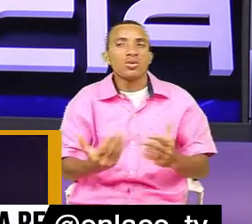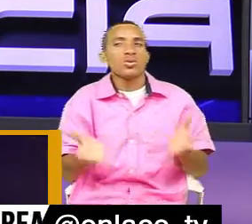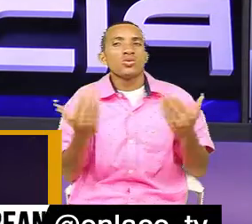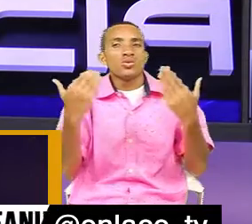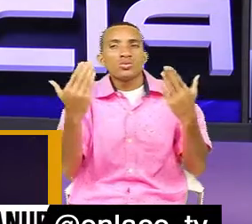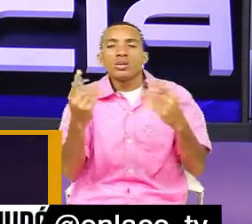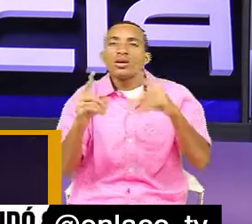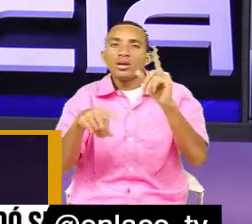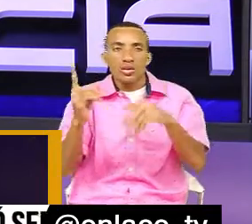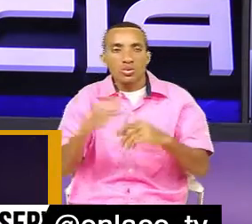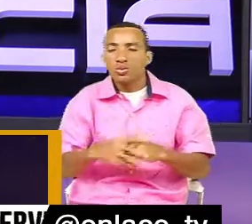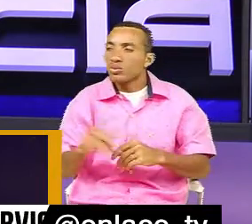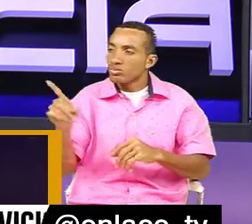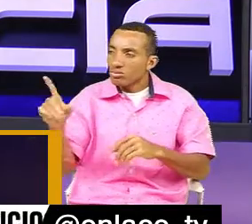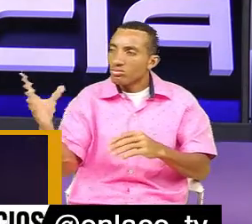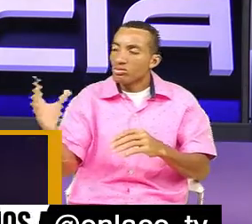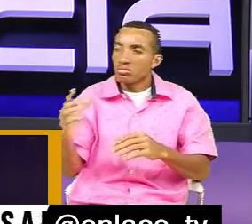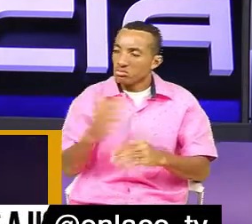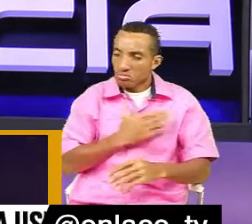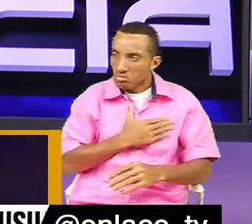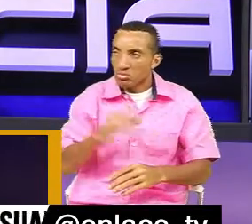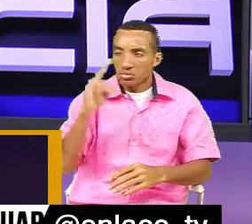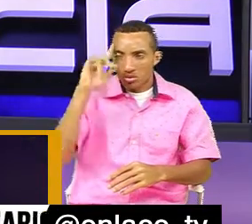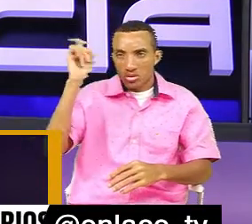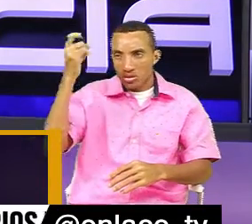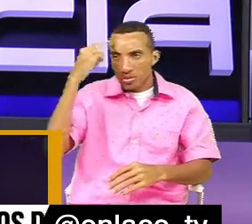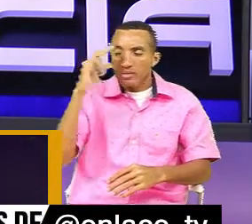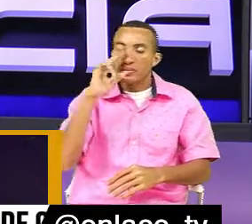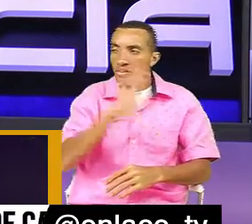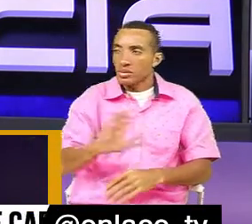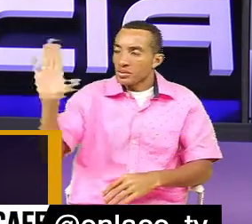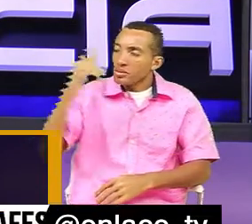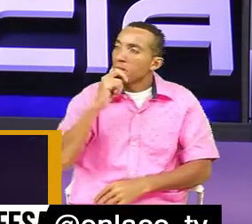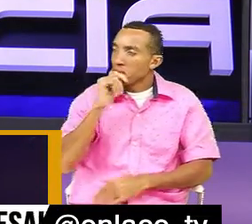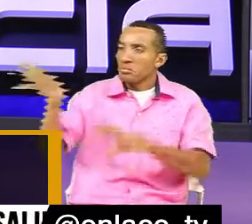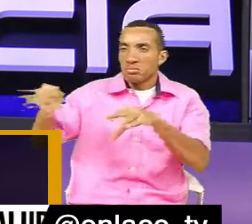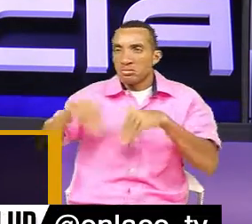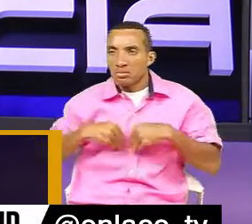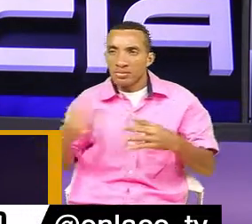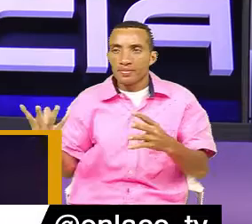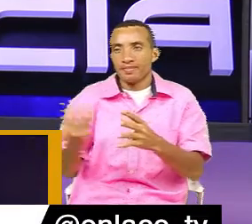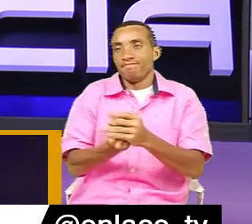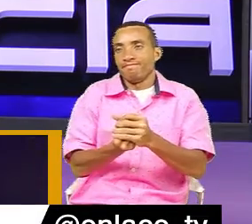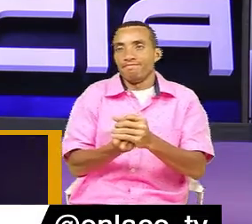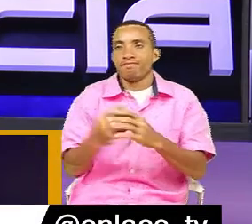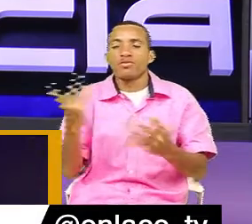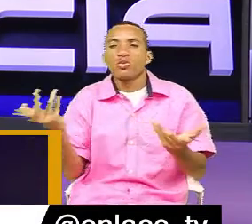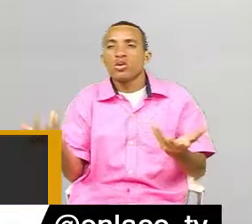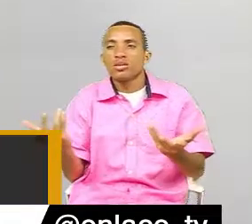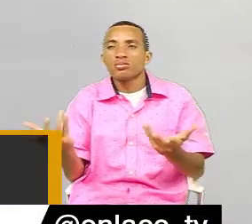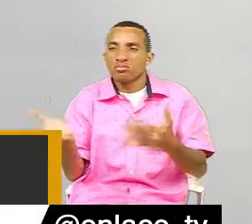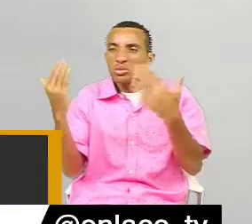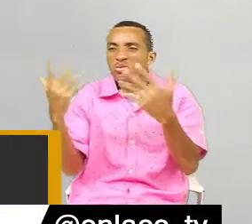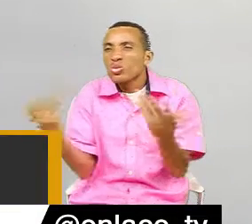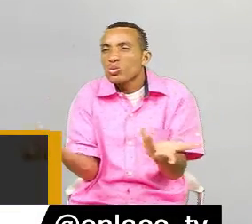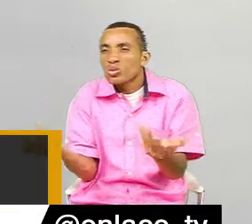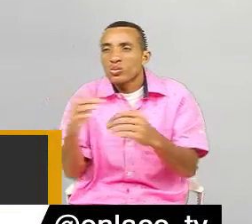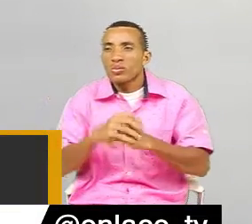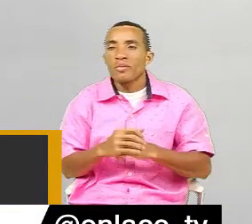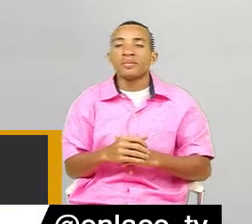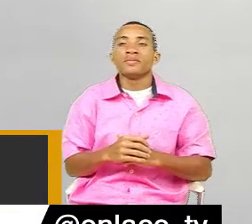se acogen a esta iniciativa del gobierno nacional y precisamente hacen parte de estos 40.000 primeros empleos? Básicamente, o